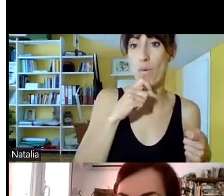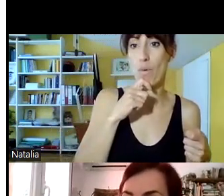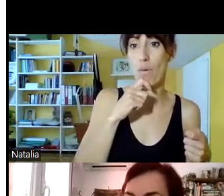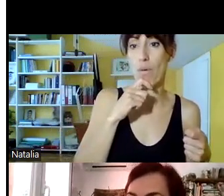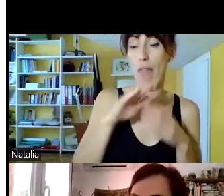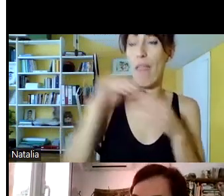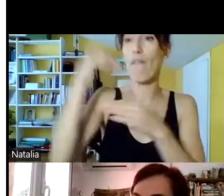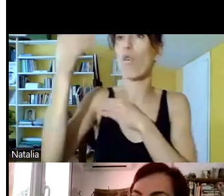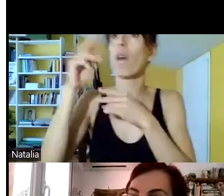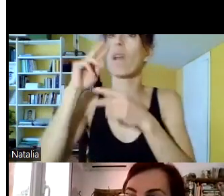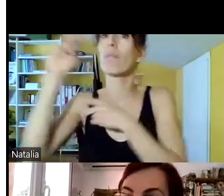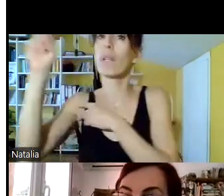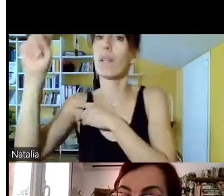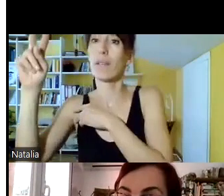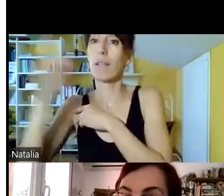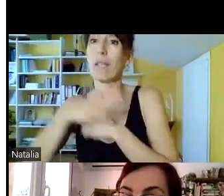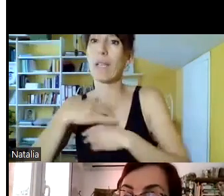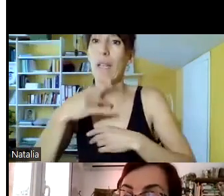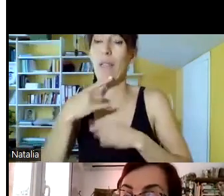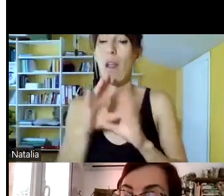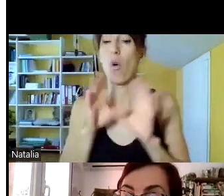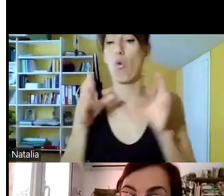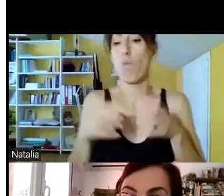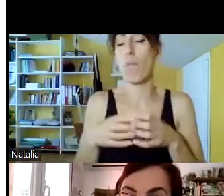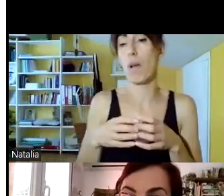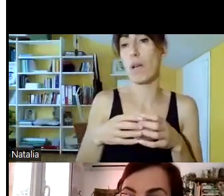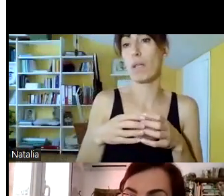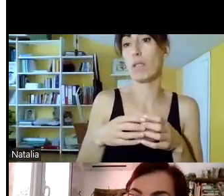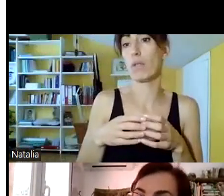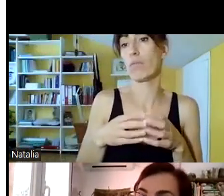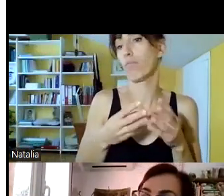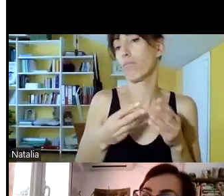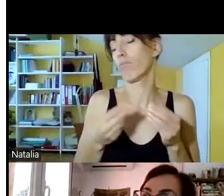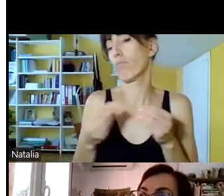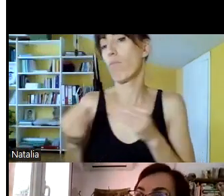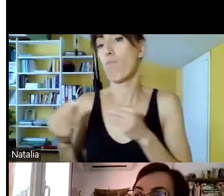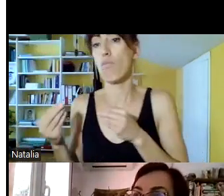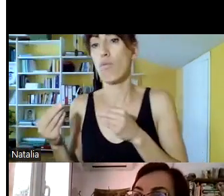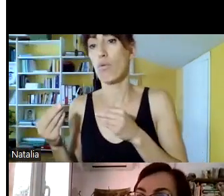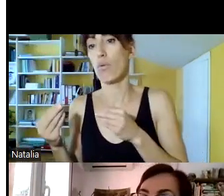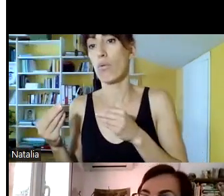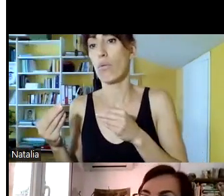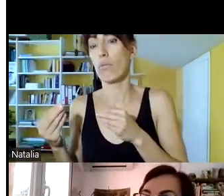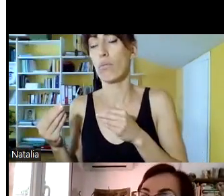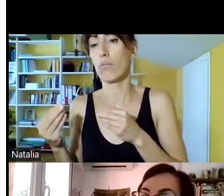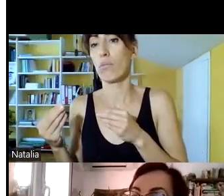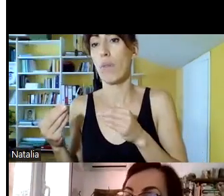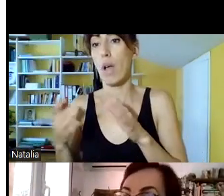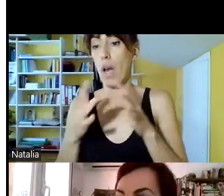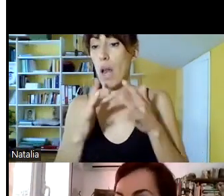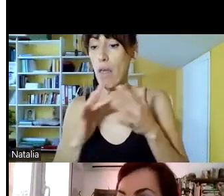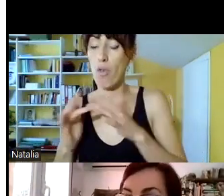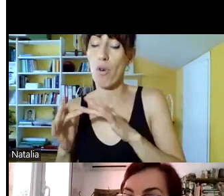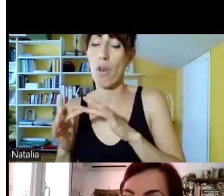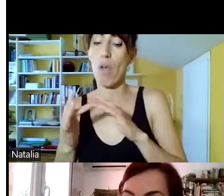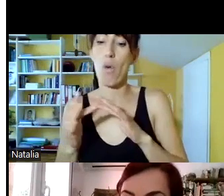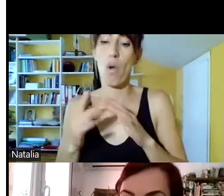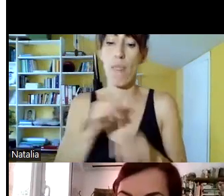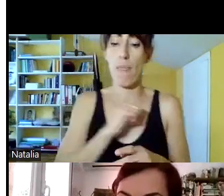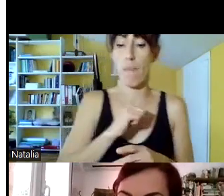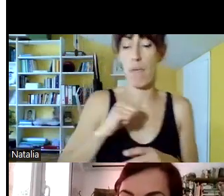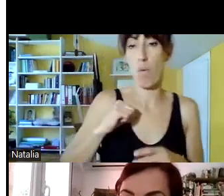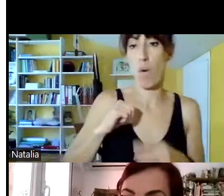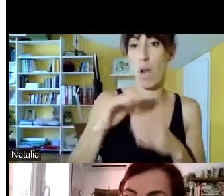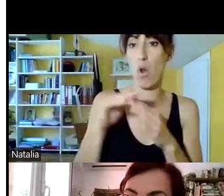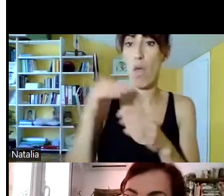afuera, ¿no? Los abordajes grupales tienen mucho que ver con este salto entre lo individual y lo de fuera en el